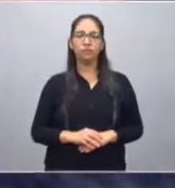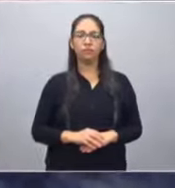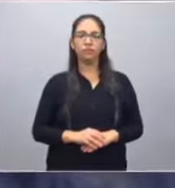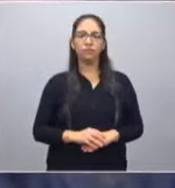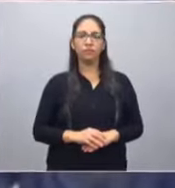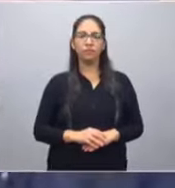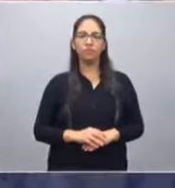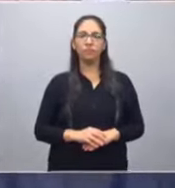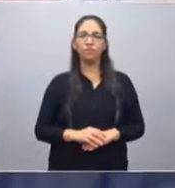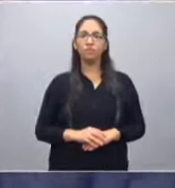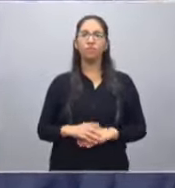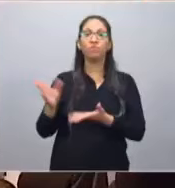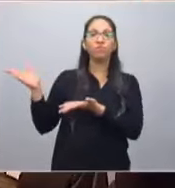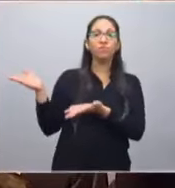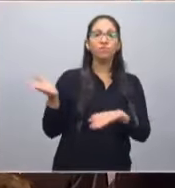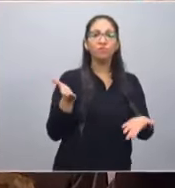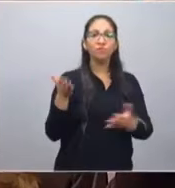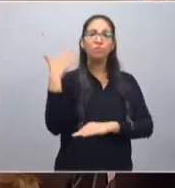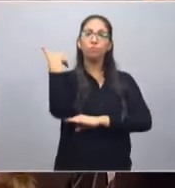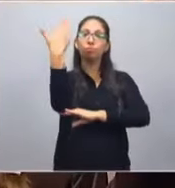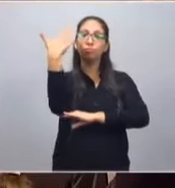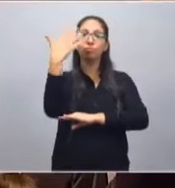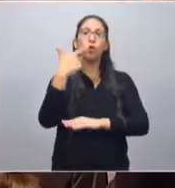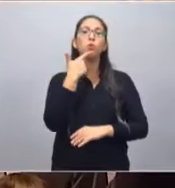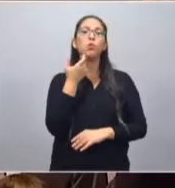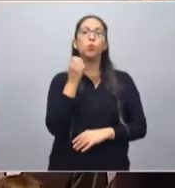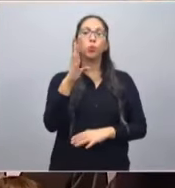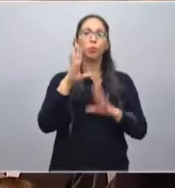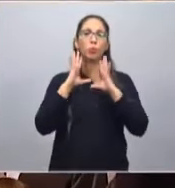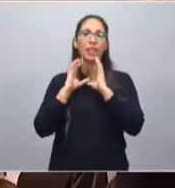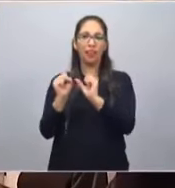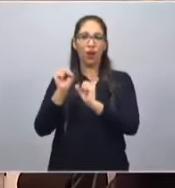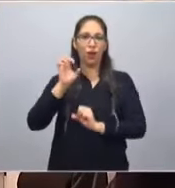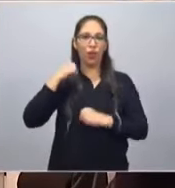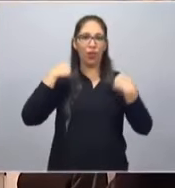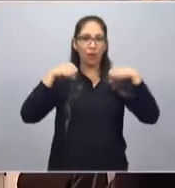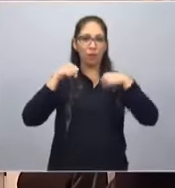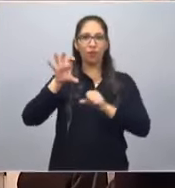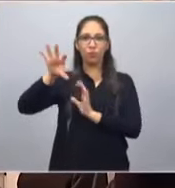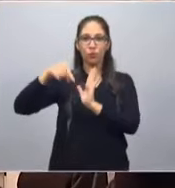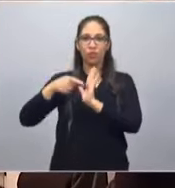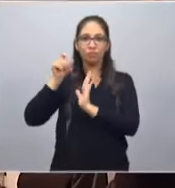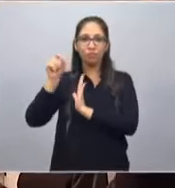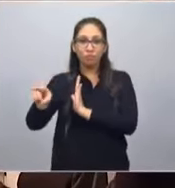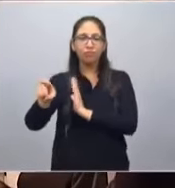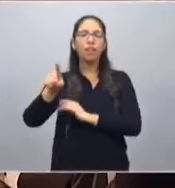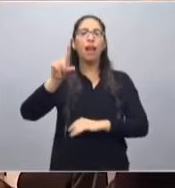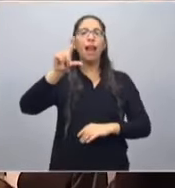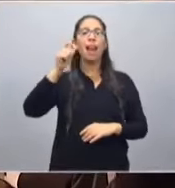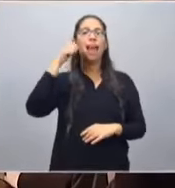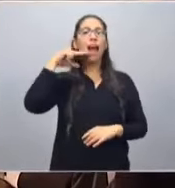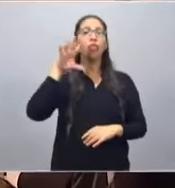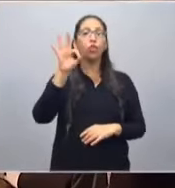a continuación vamos a escuchar las palabras del subsecretario de deportes de la provincia de Buenos Aires Leandro